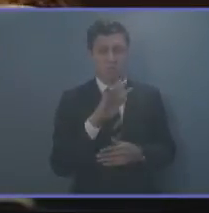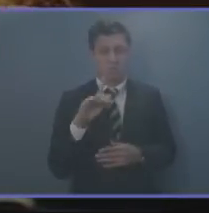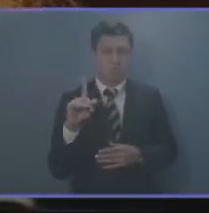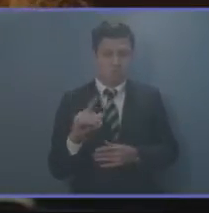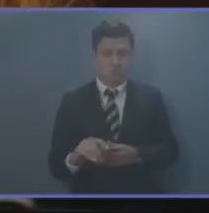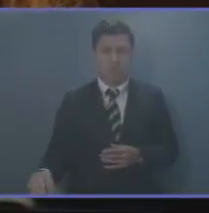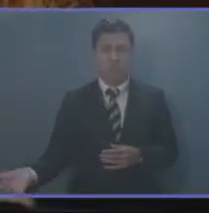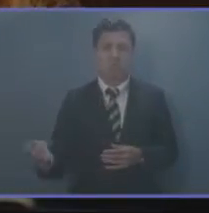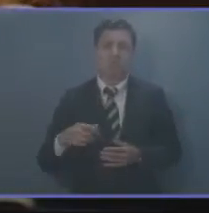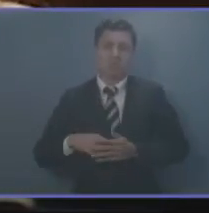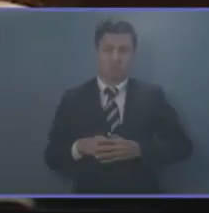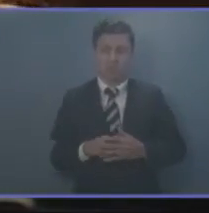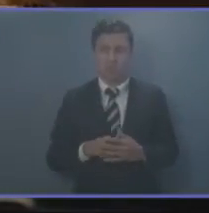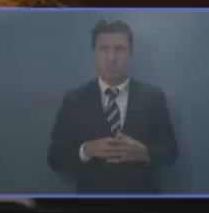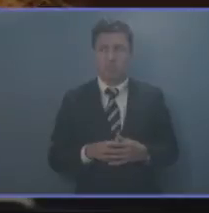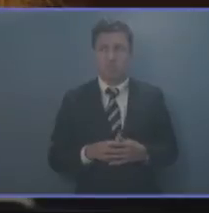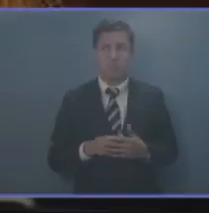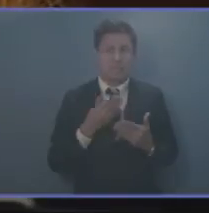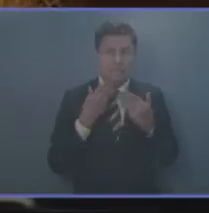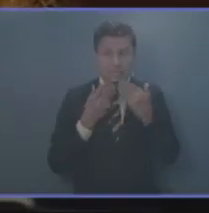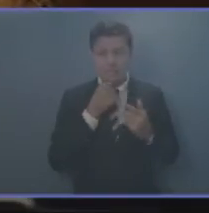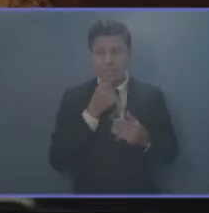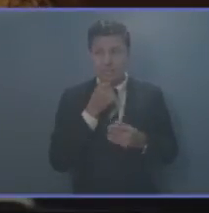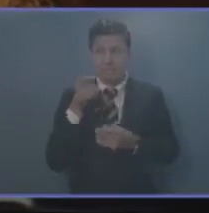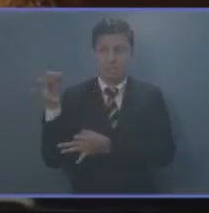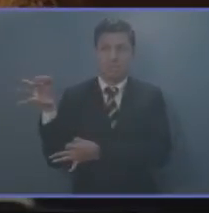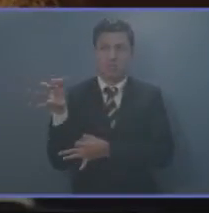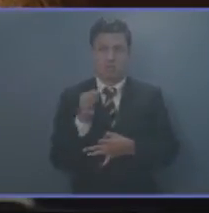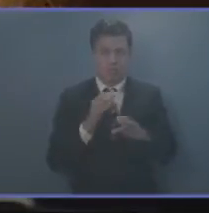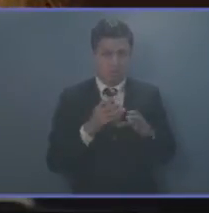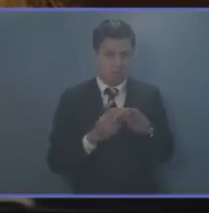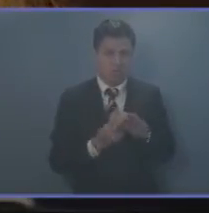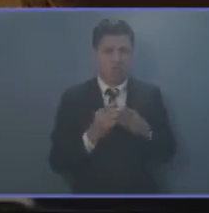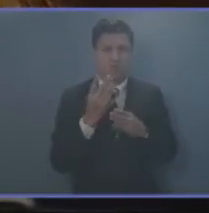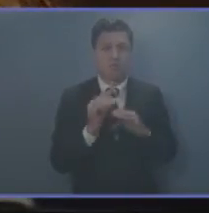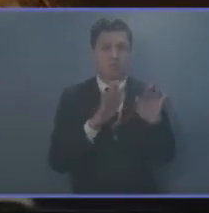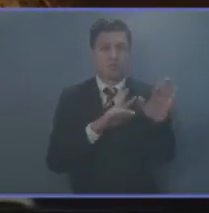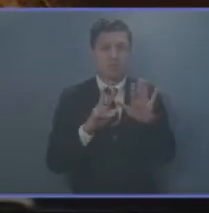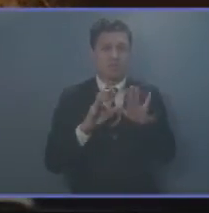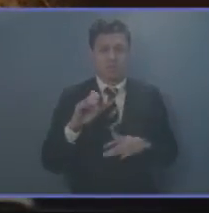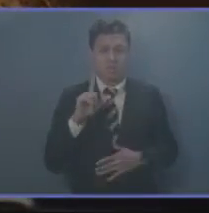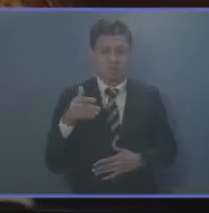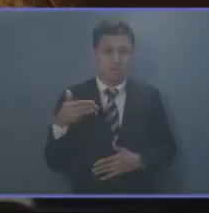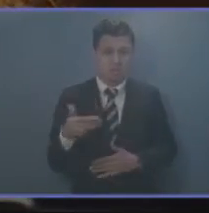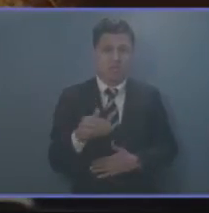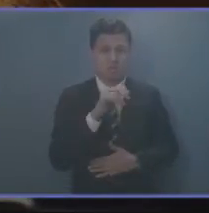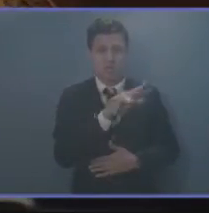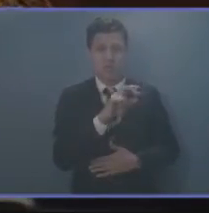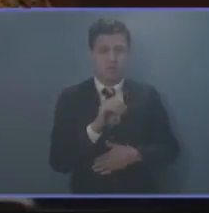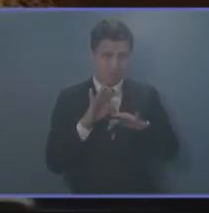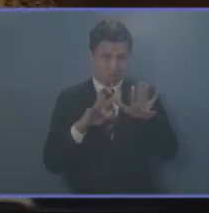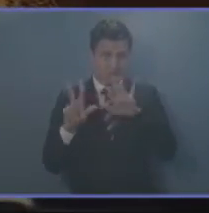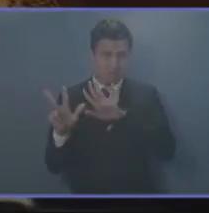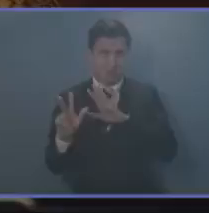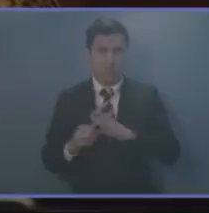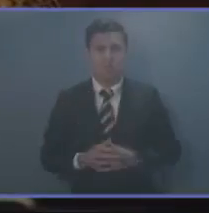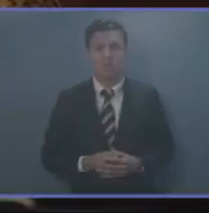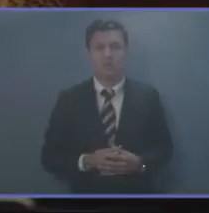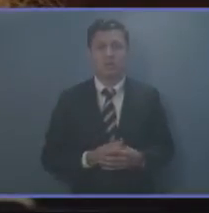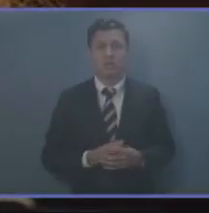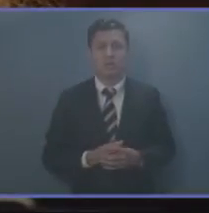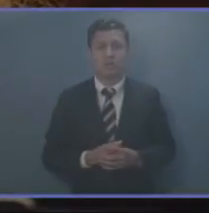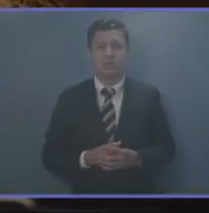del Código Penal. El citado informe se recibió con fecha 17 de julio del año 2018, en sentido